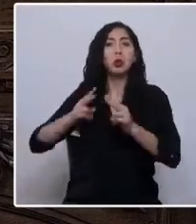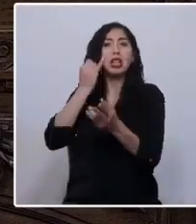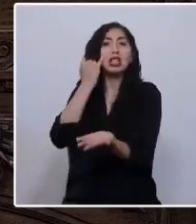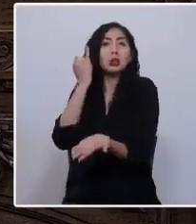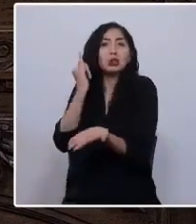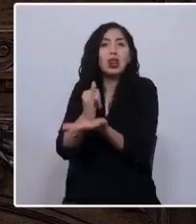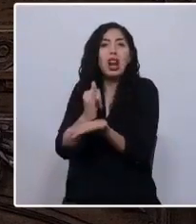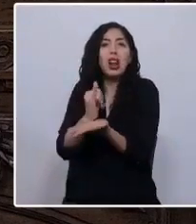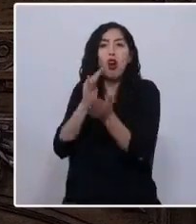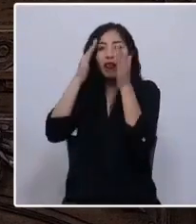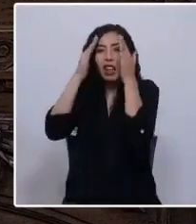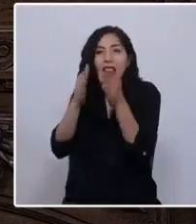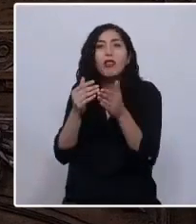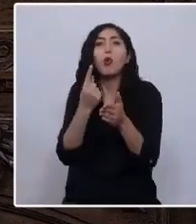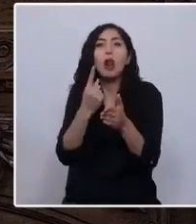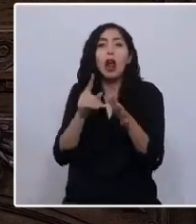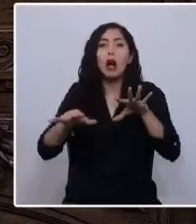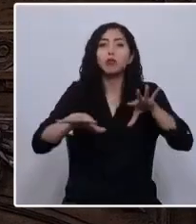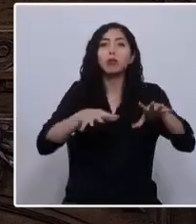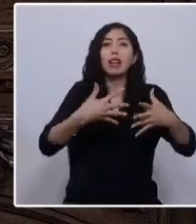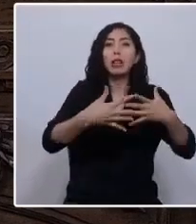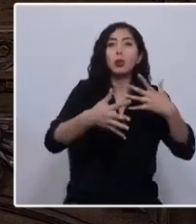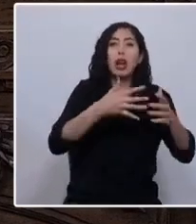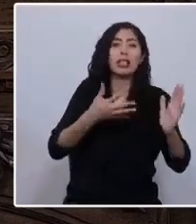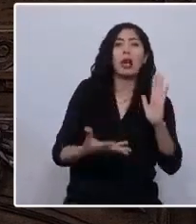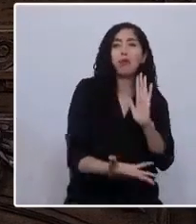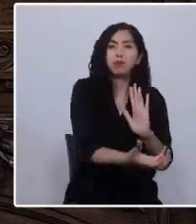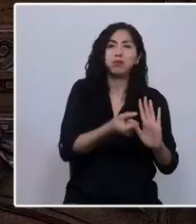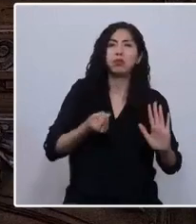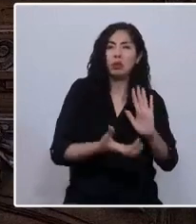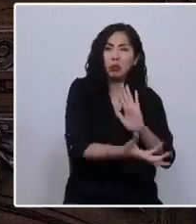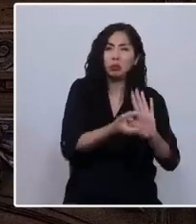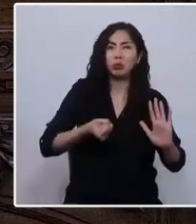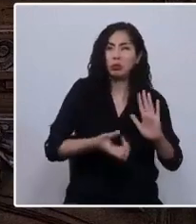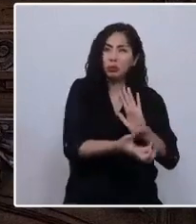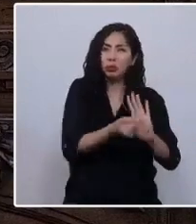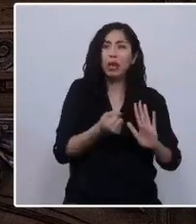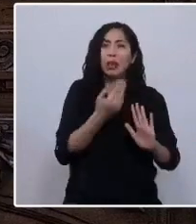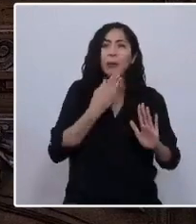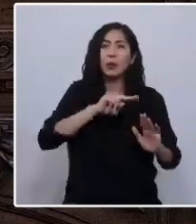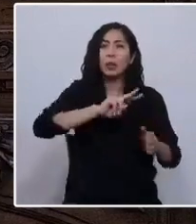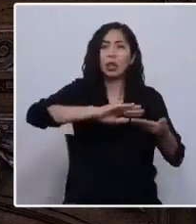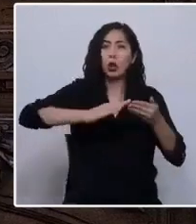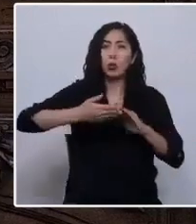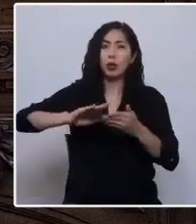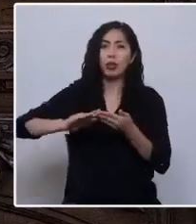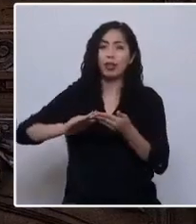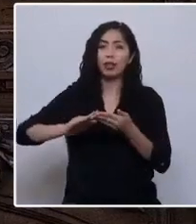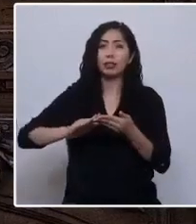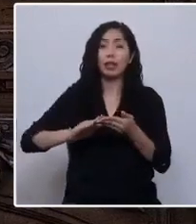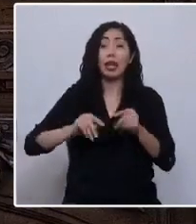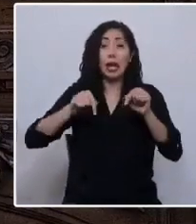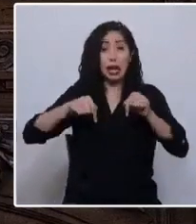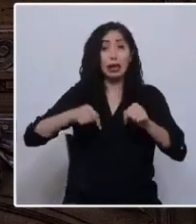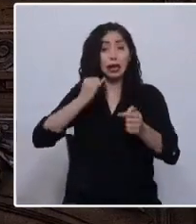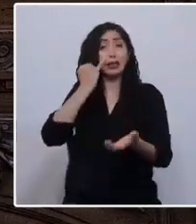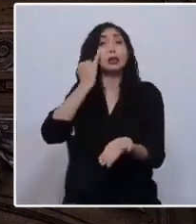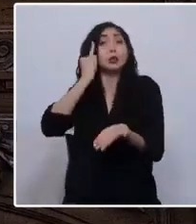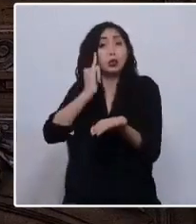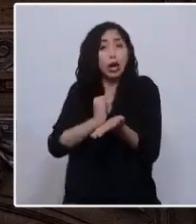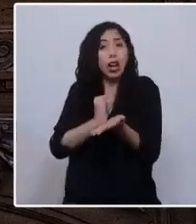para saquear nuestras riquezas depredando a la naturaleza ya nuestras comunidades esta institucionalidad